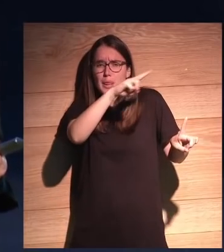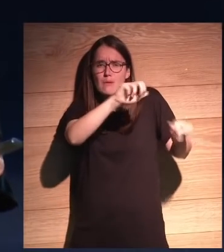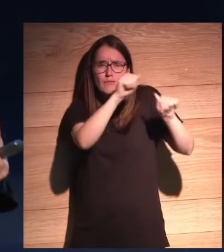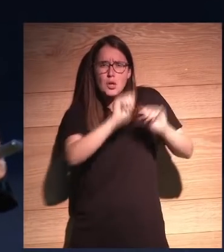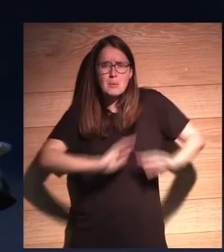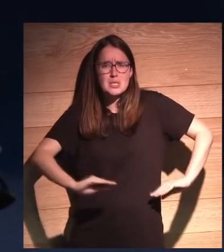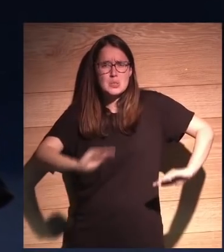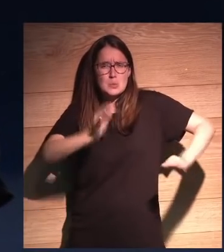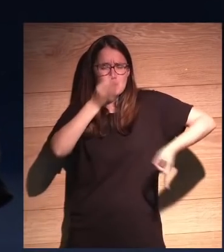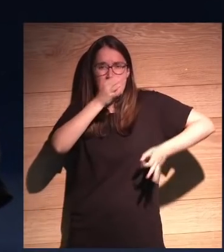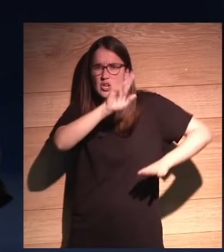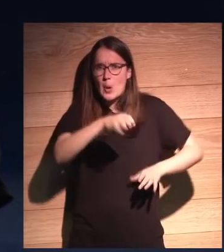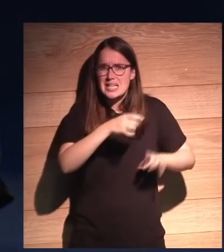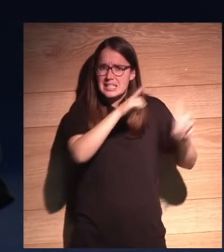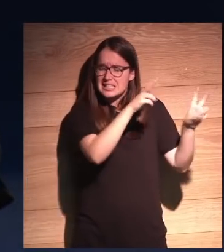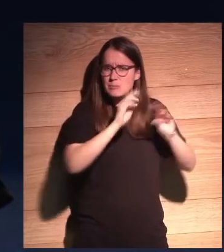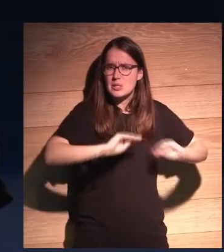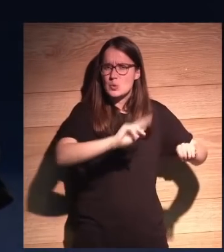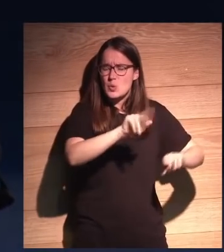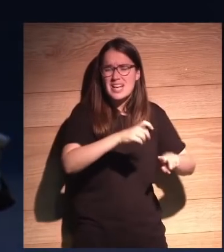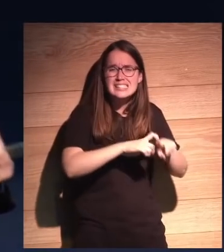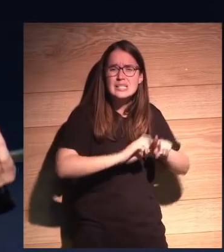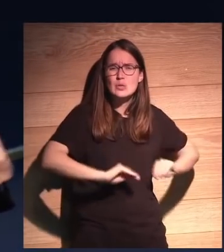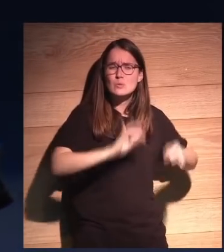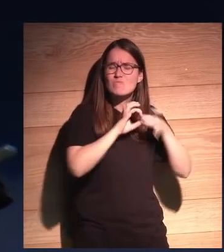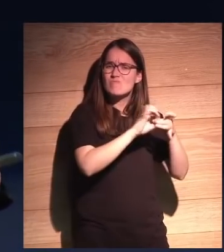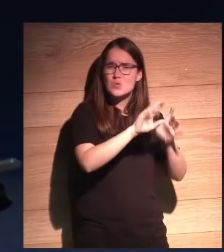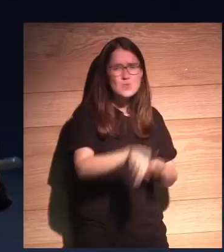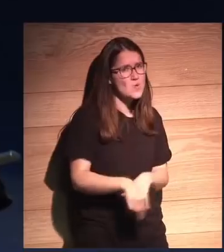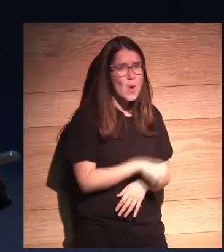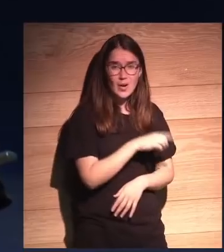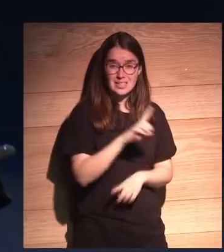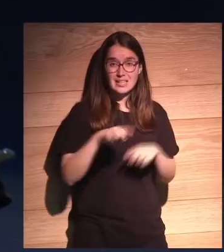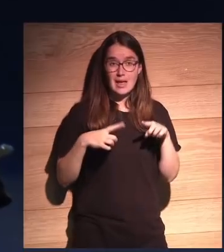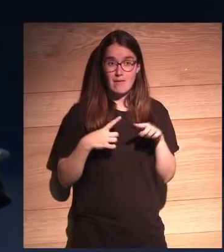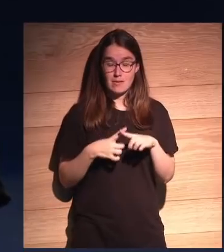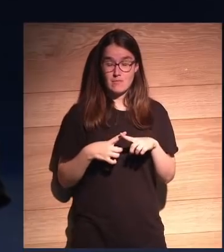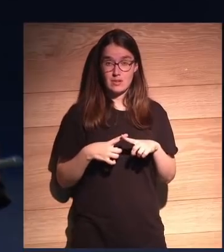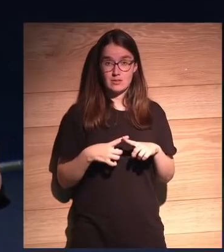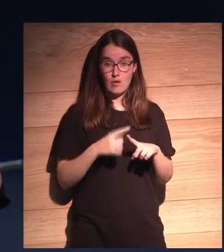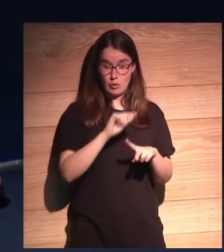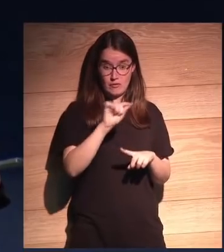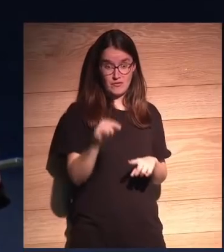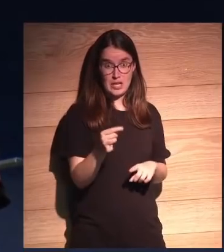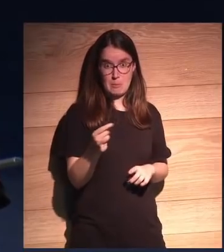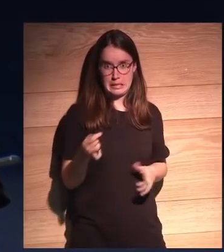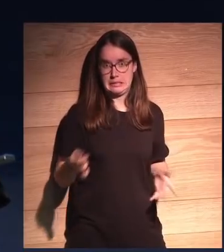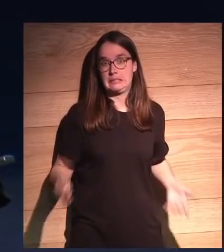que no es su temática, que no es su estilo y que además no es su firma.